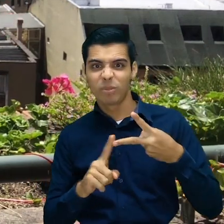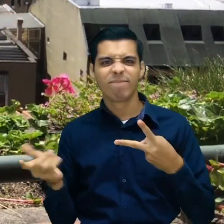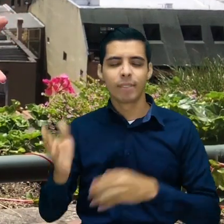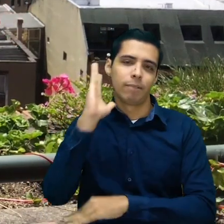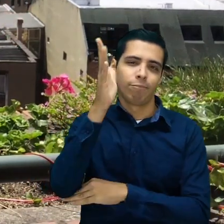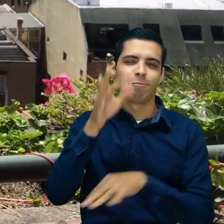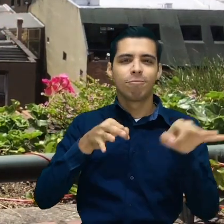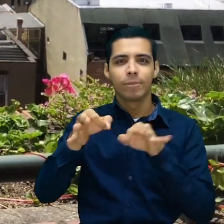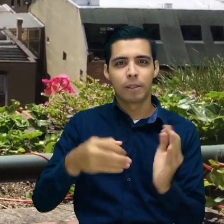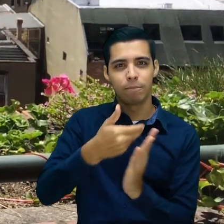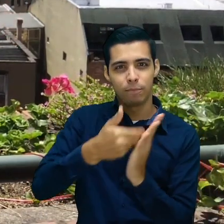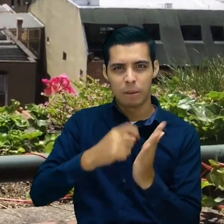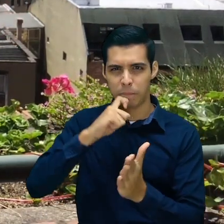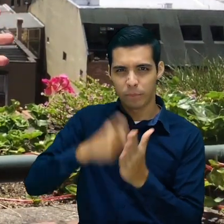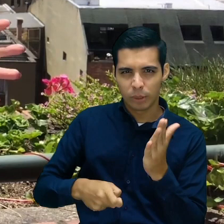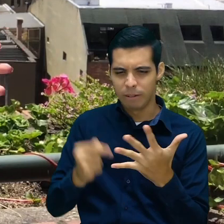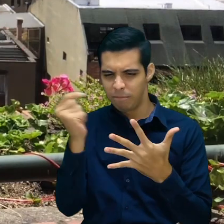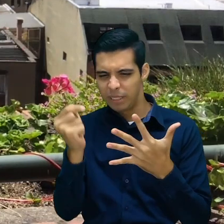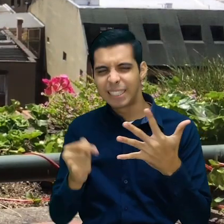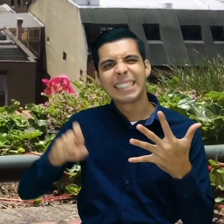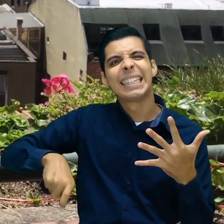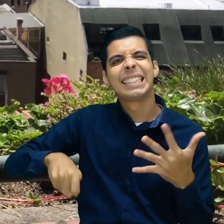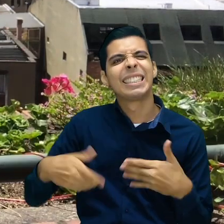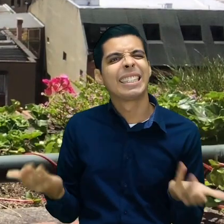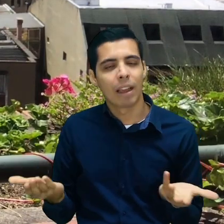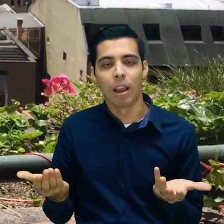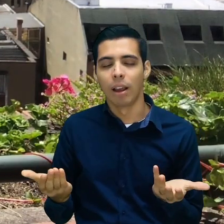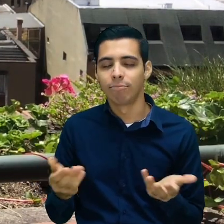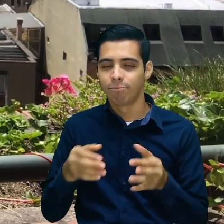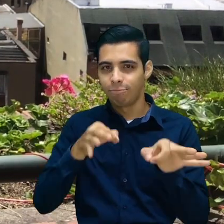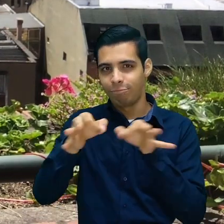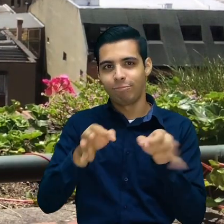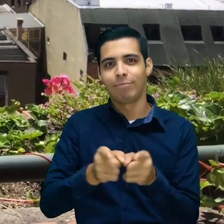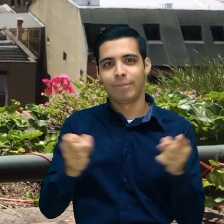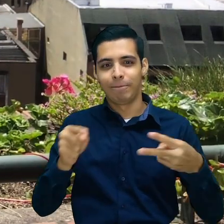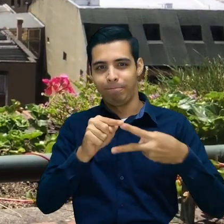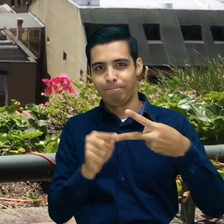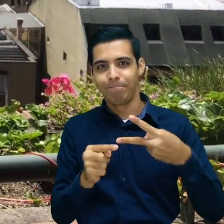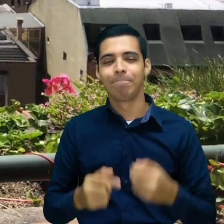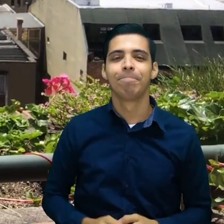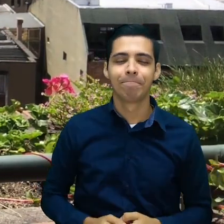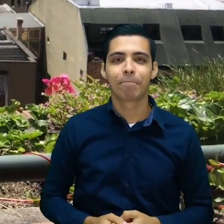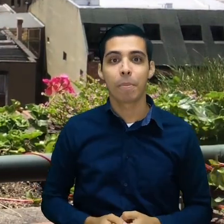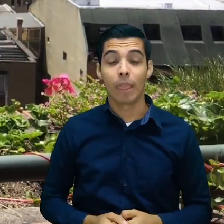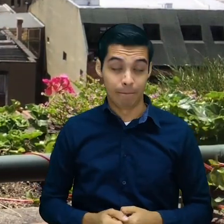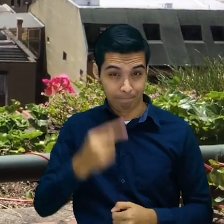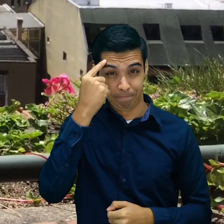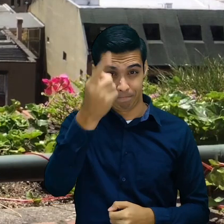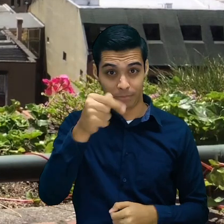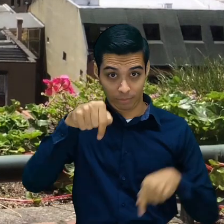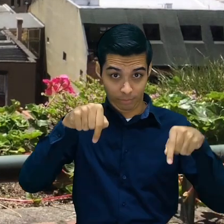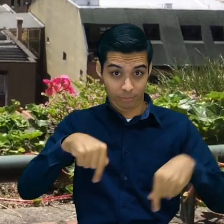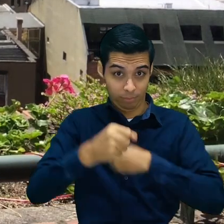para declarar renta, los papeles que debe alistar y todo. Ahora, es clave que en este año, en 2021, pues tengamos todo